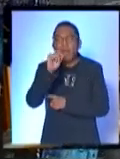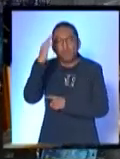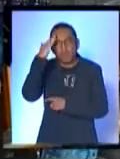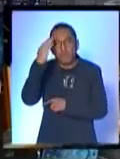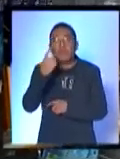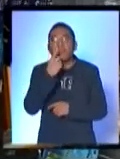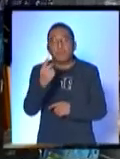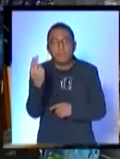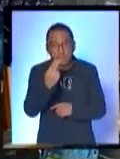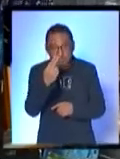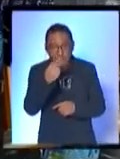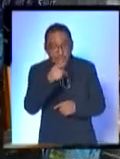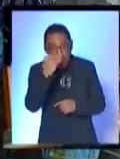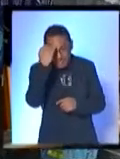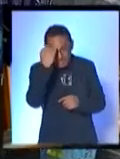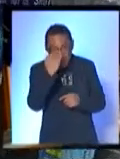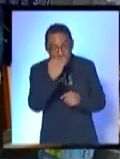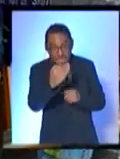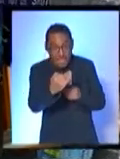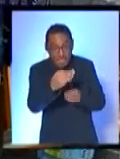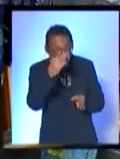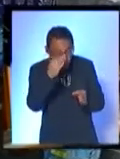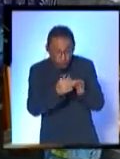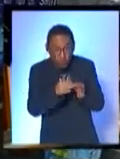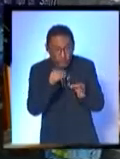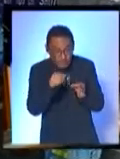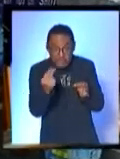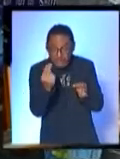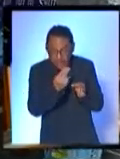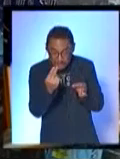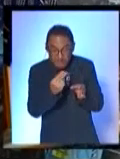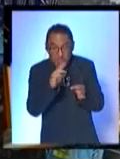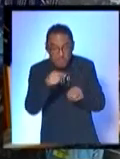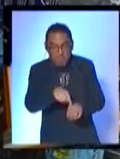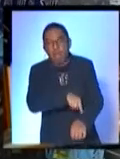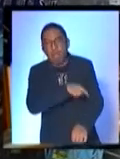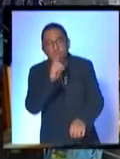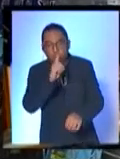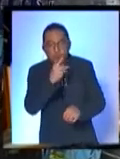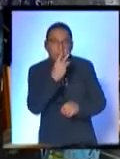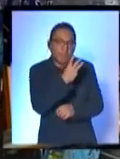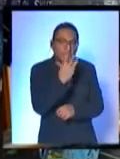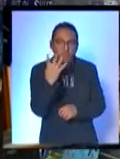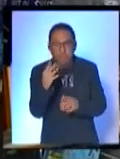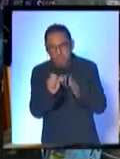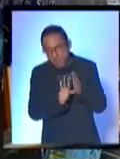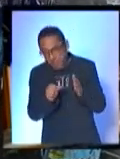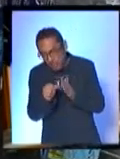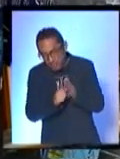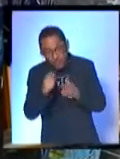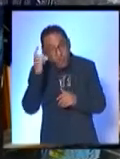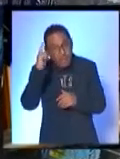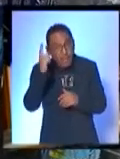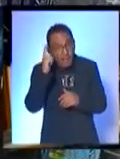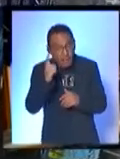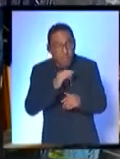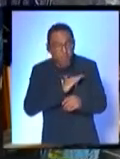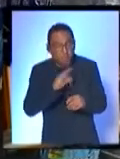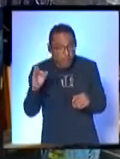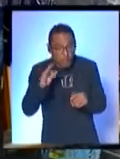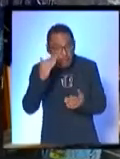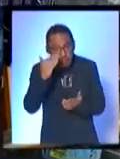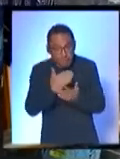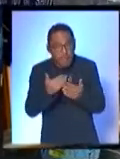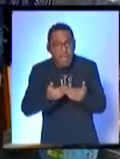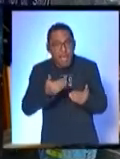que cumplan el tiempo que nos comentaron de 3 a 4 meses. Esperemos que igual si se puede antes estaría